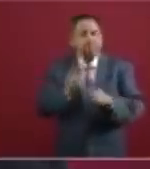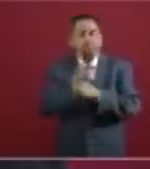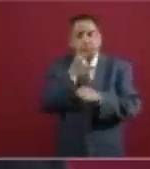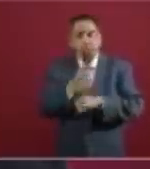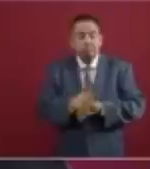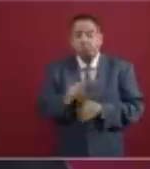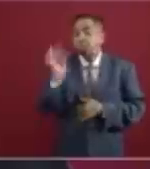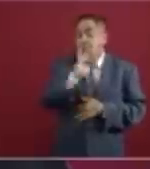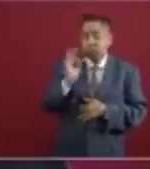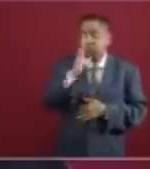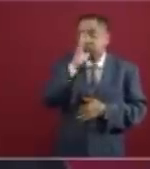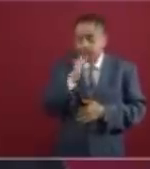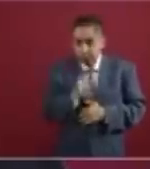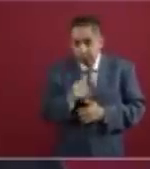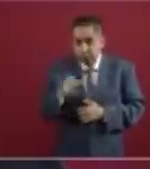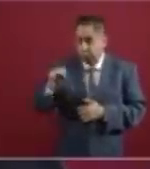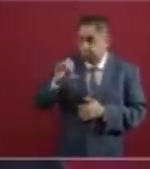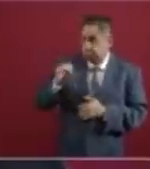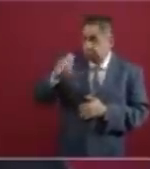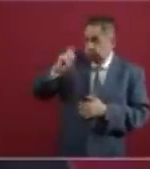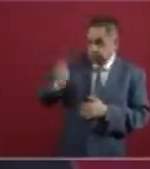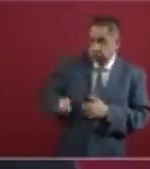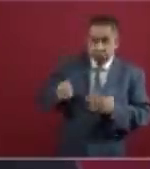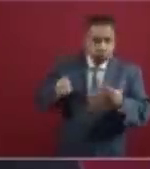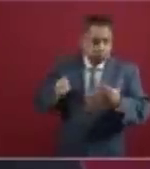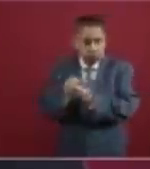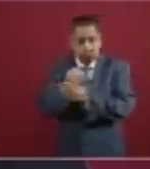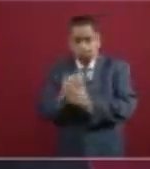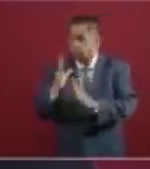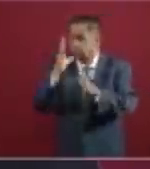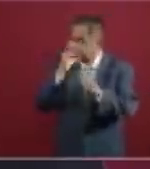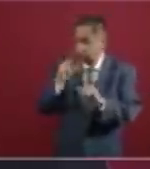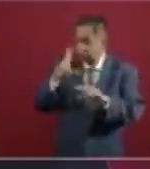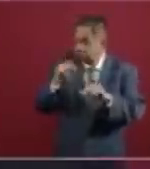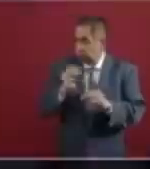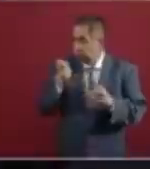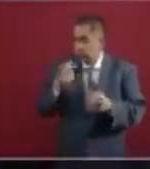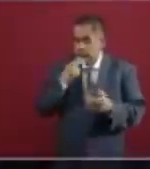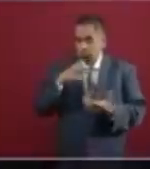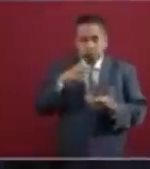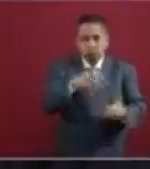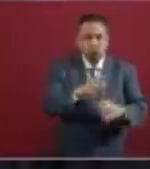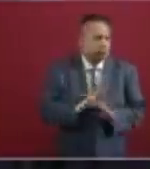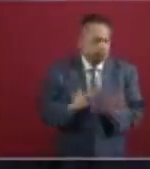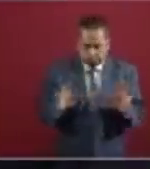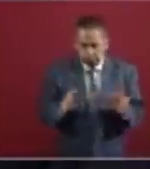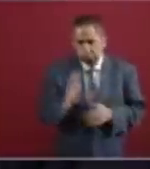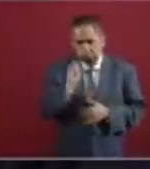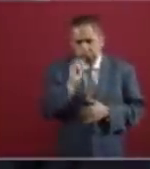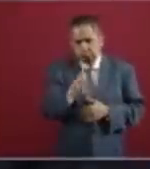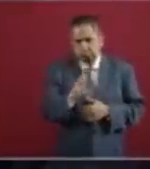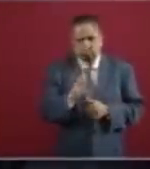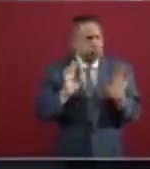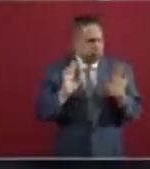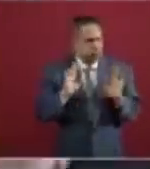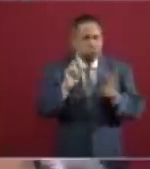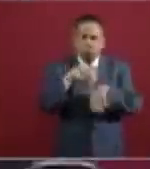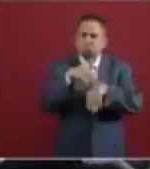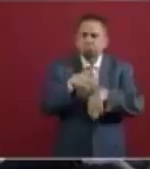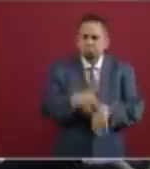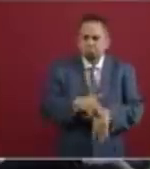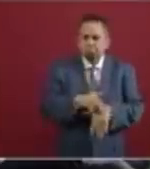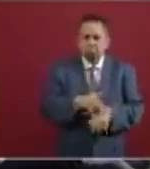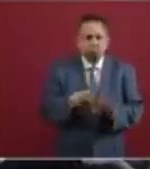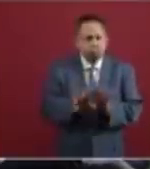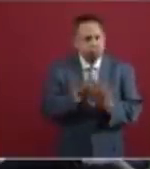se puede y el Poder Judicial determina que no se pueden utilizar así los fondos, se hace de la manera